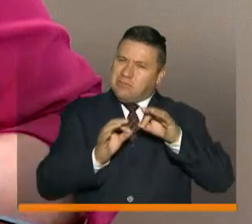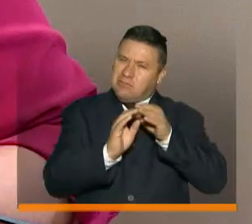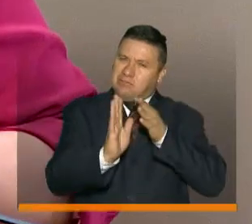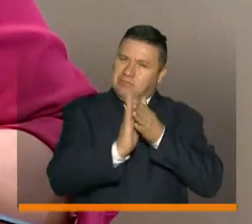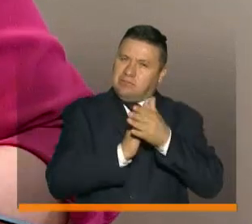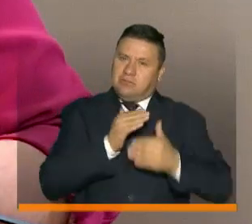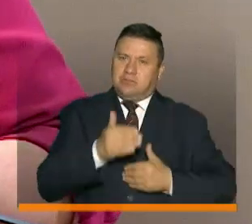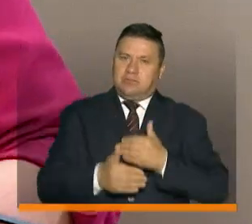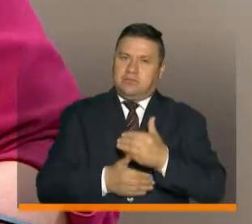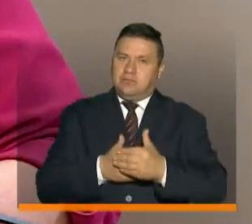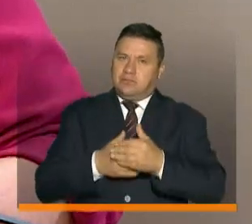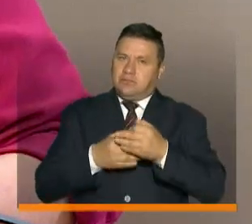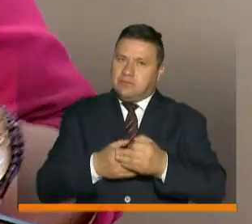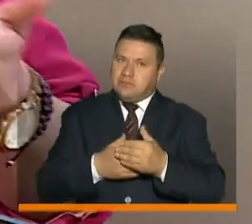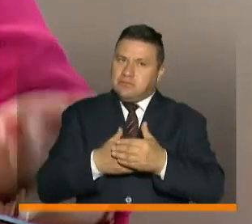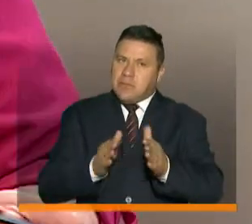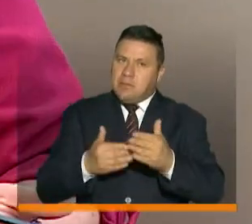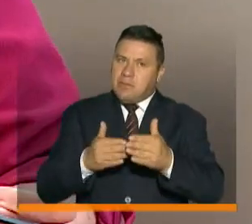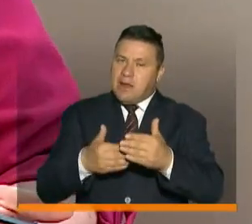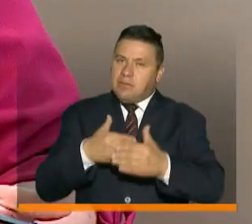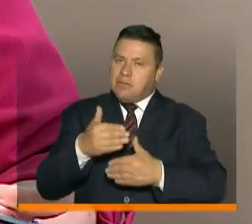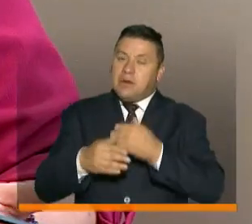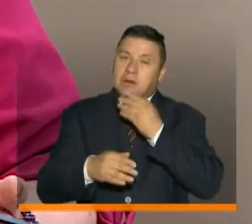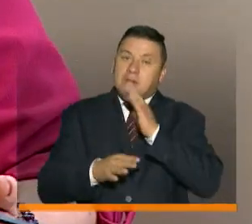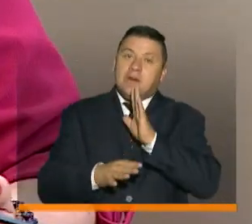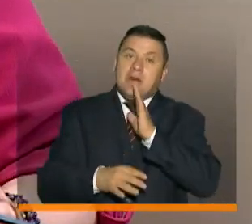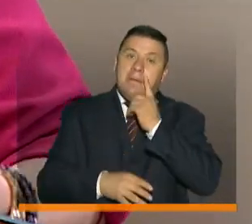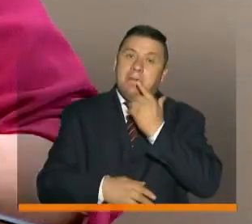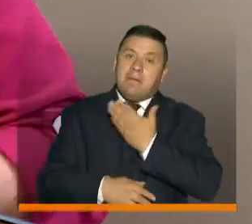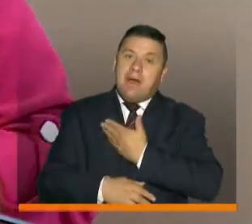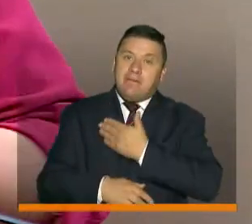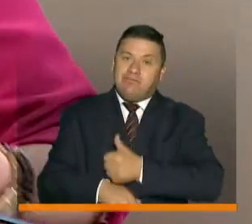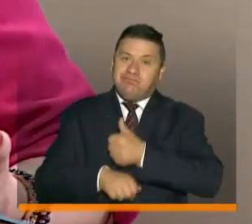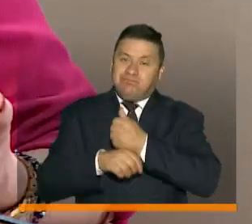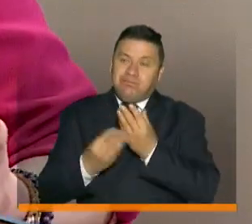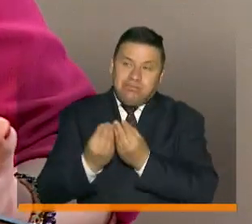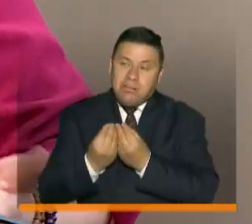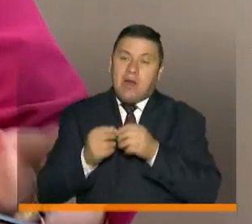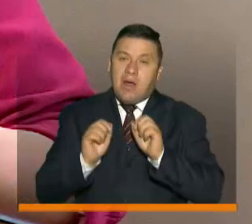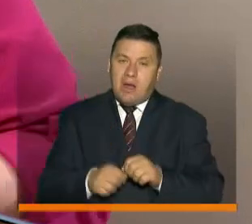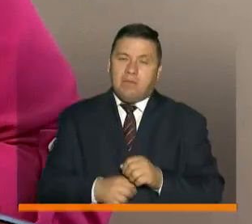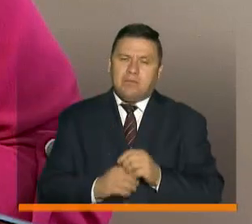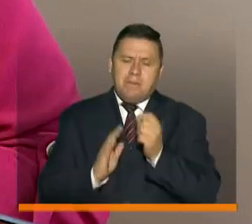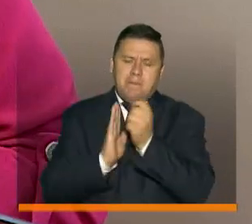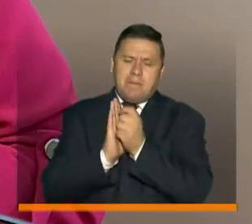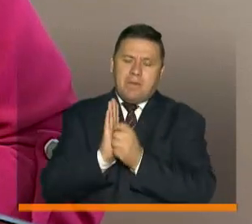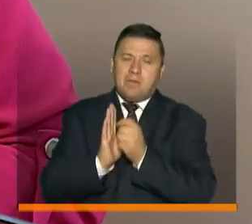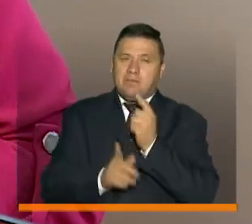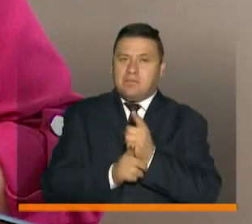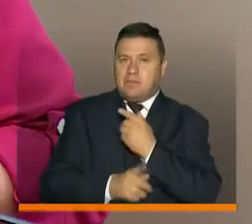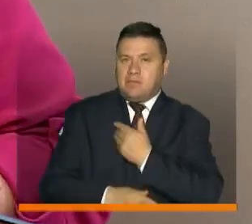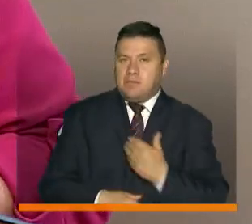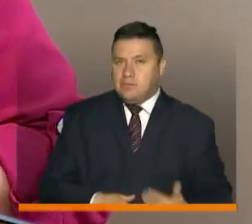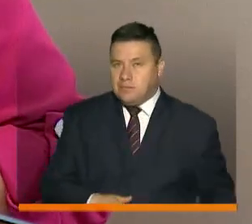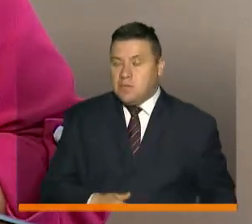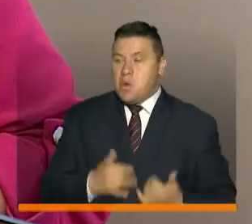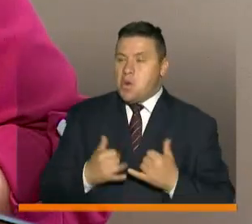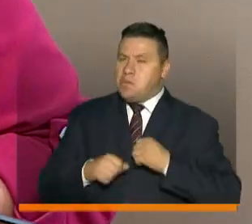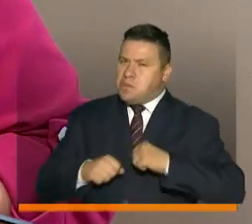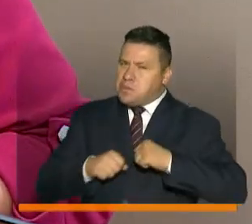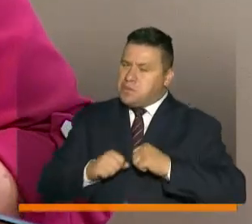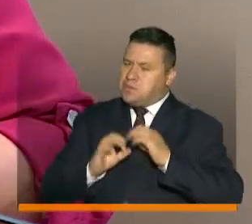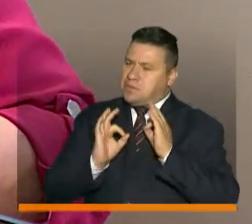de progresivo, gradual y seguro, y es con el consentimiento de los padres. Revisando todos los detalles, y lo decía el presidente, un actuar